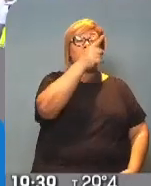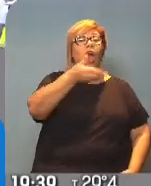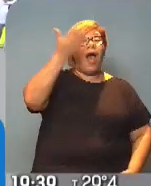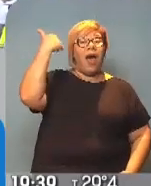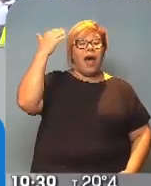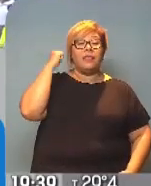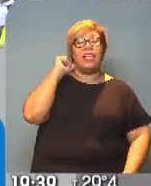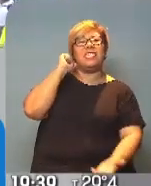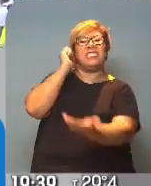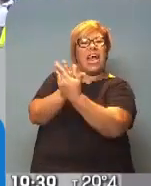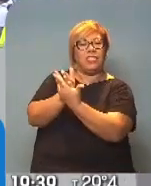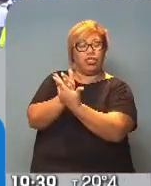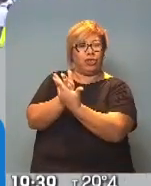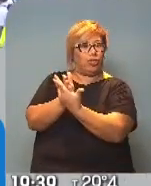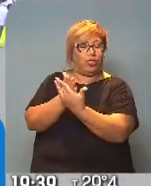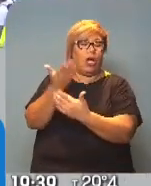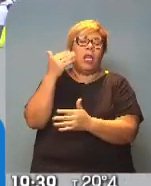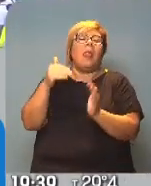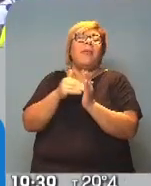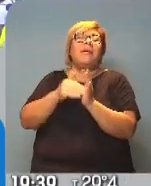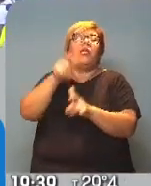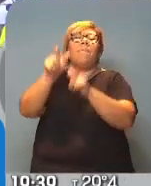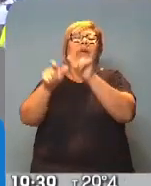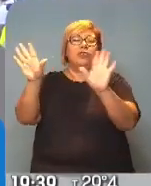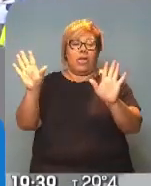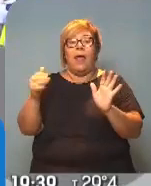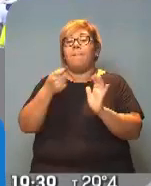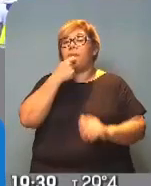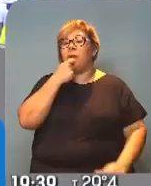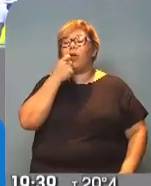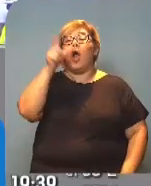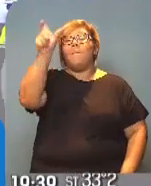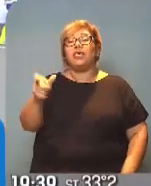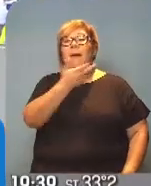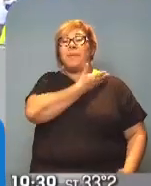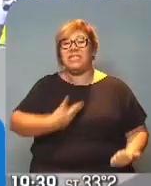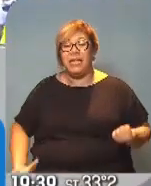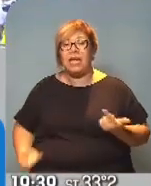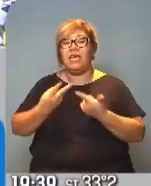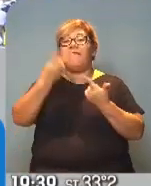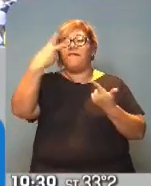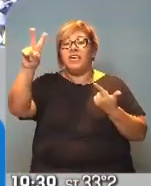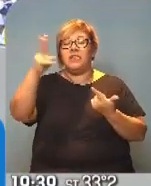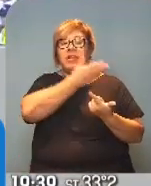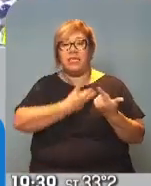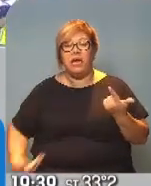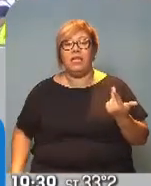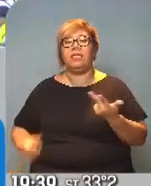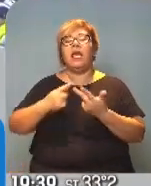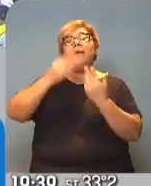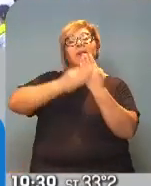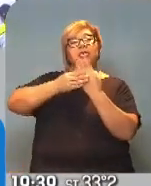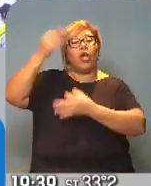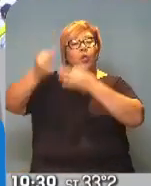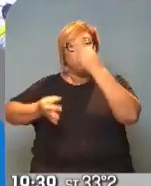personajes individuales. Se congelaron los activos del presidente, del vicepresidente, del presidente del Tribunal Supremo, del ministro de Justicia, del